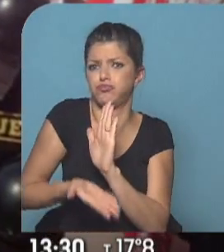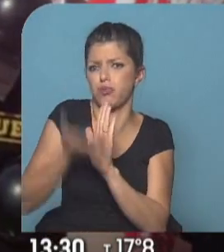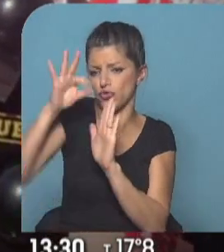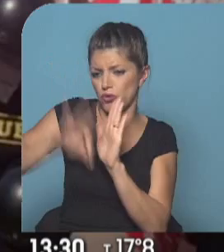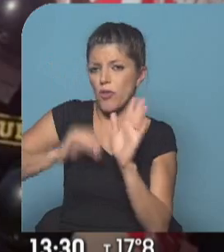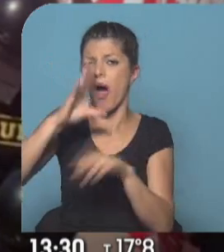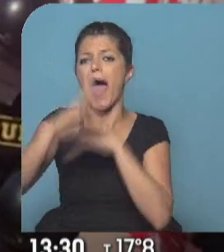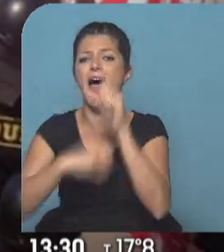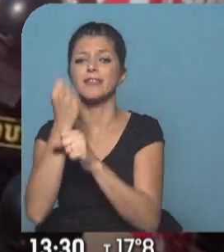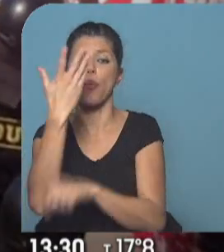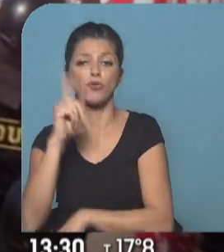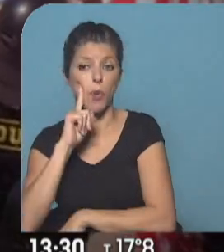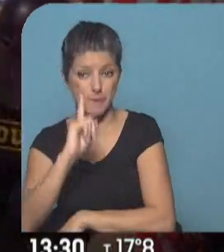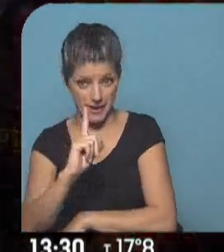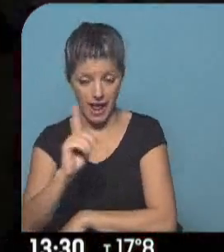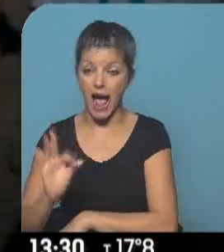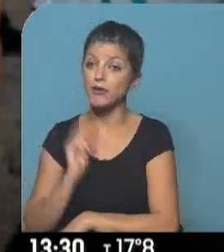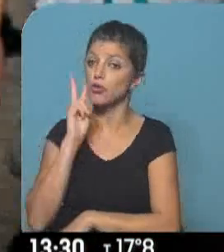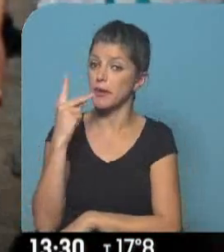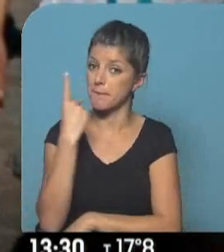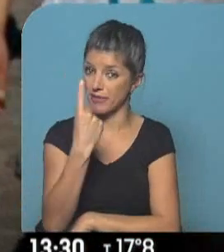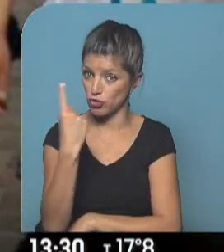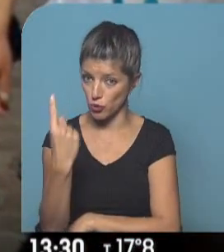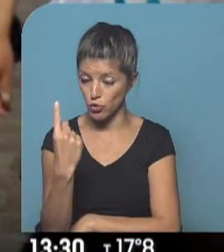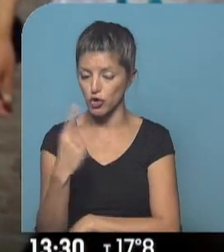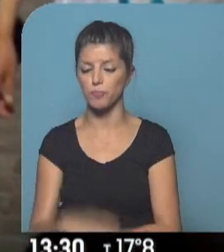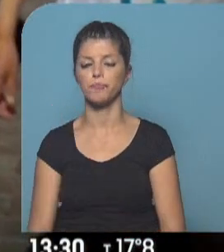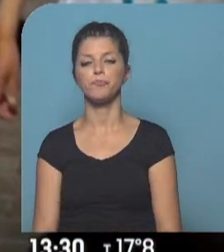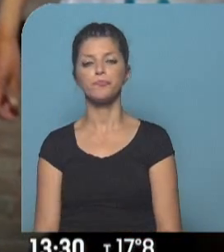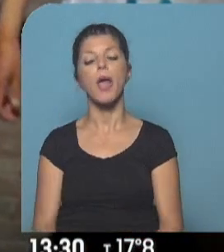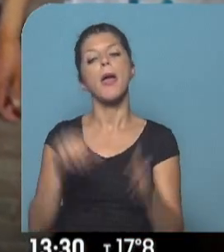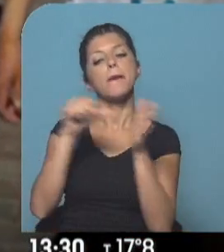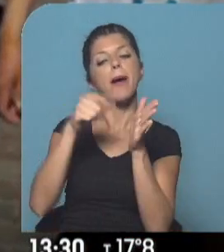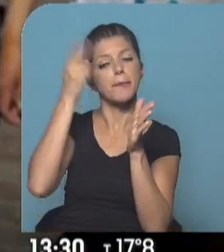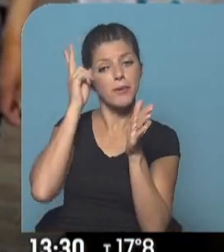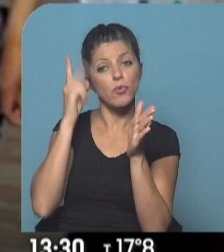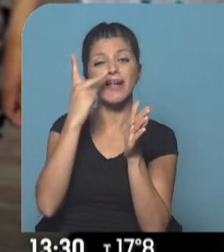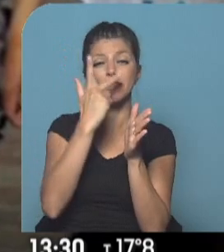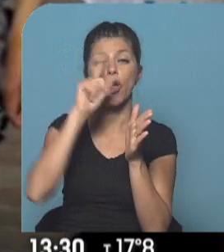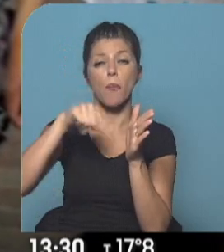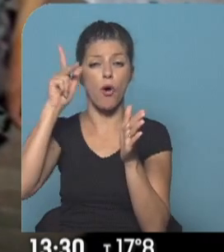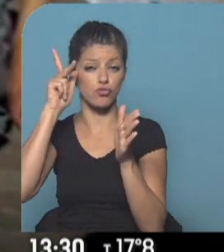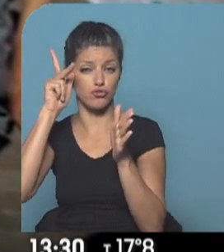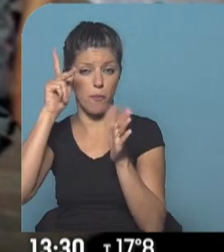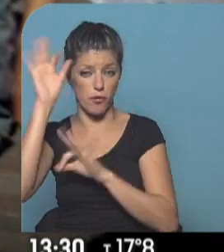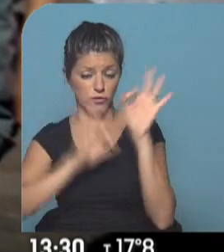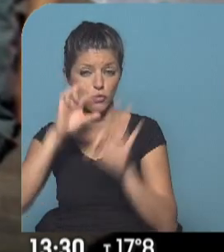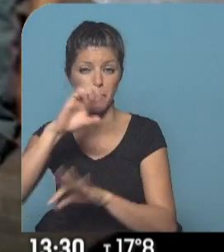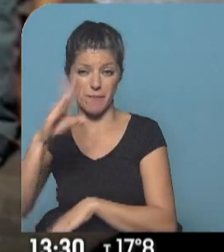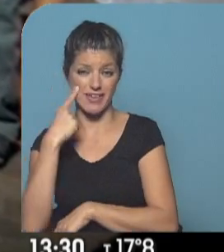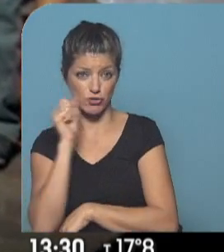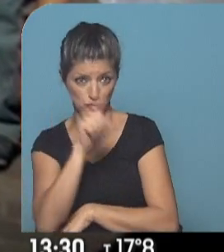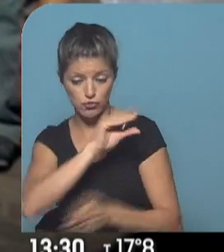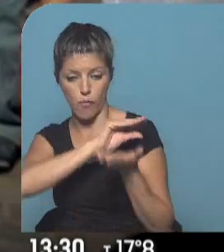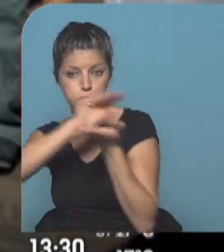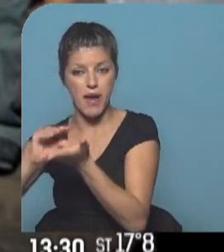los 4.000 soles en 2021. Perú invierte un 3,8% del Producto Interno Bruto en educación, un